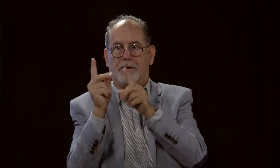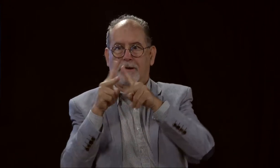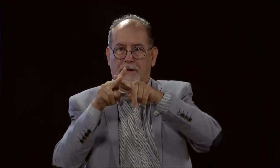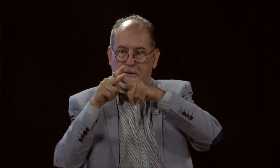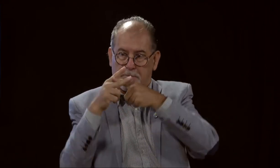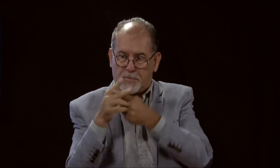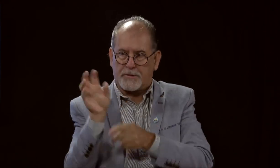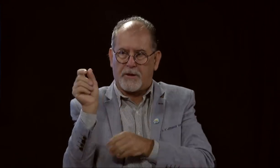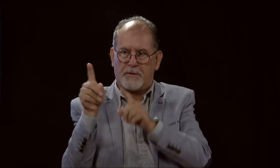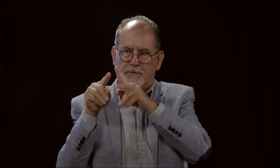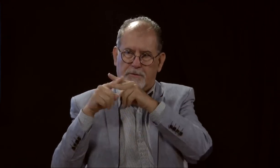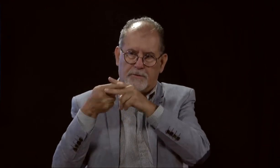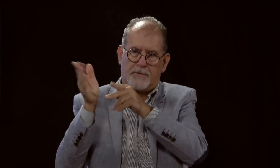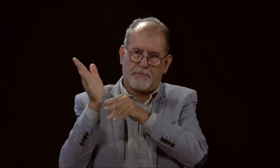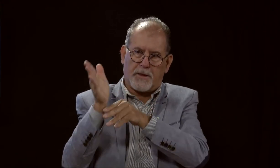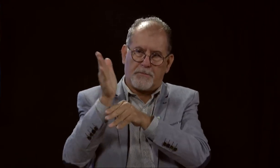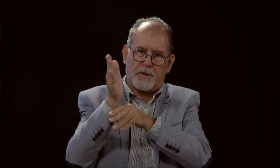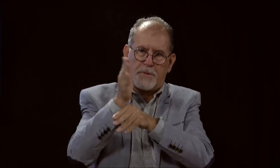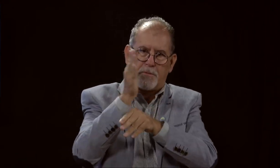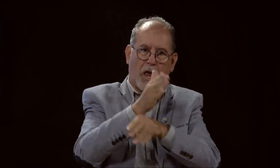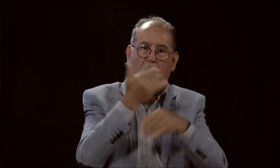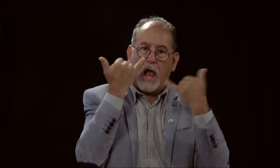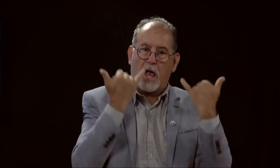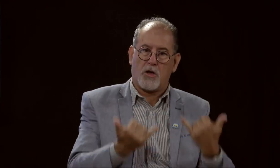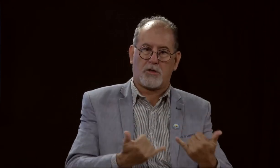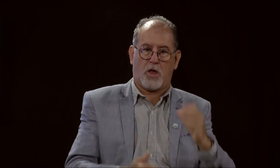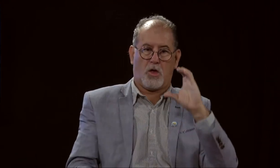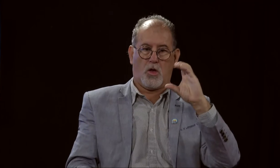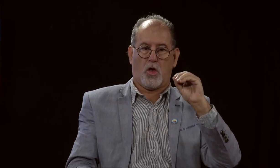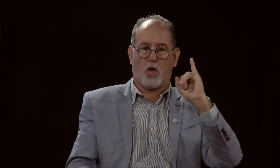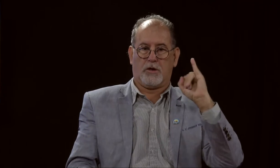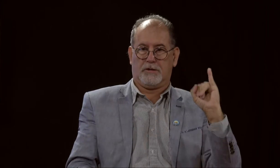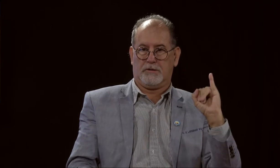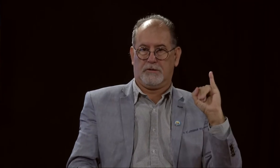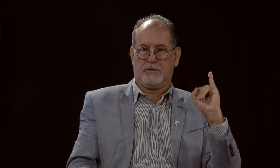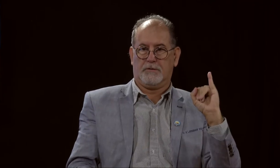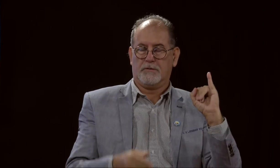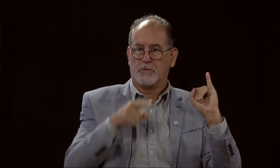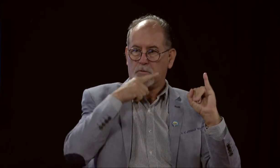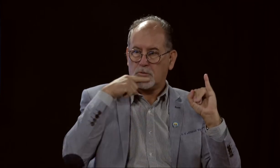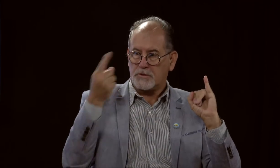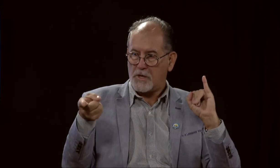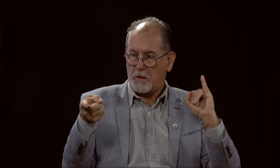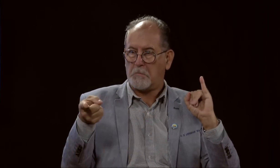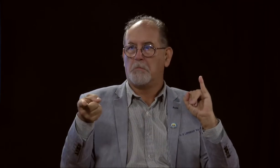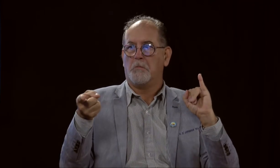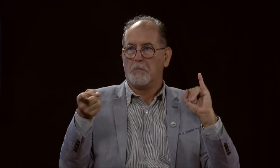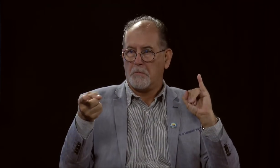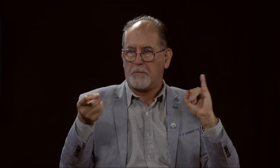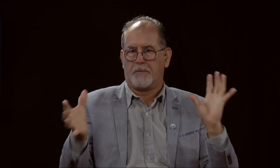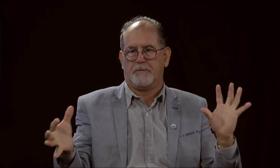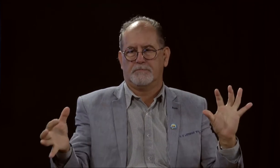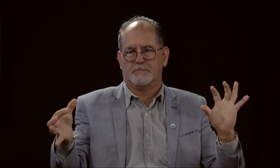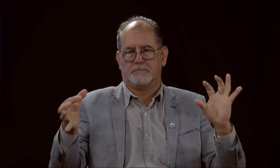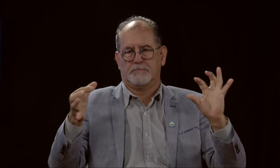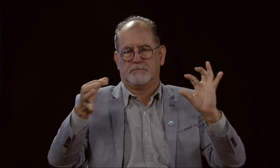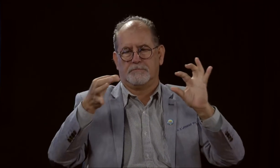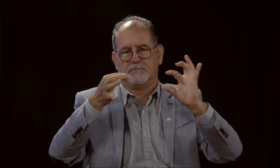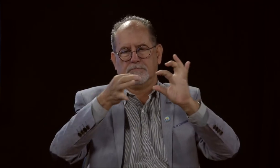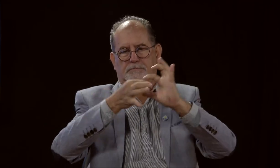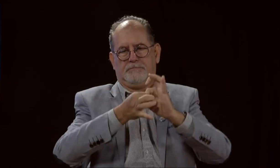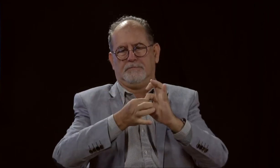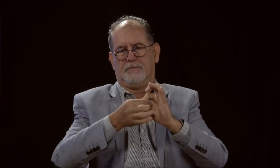Él, particularmente, es ya jubilado. Él era de lucha greco-romana. Él participó ahí. Entonces,